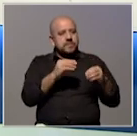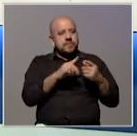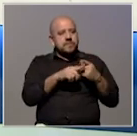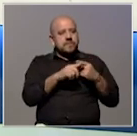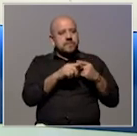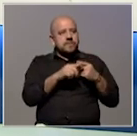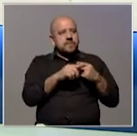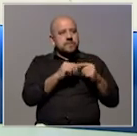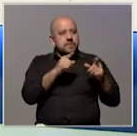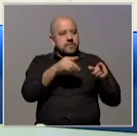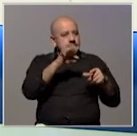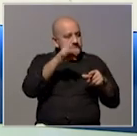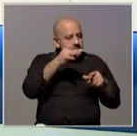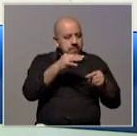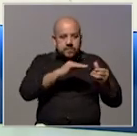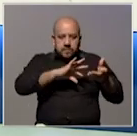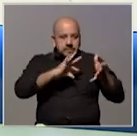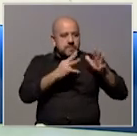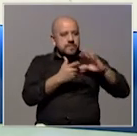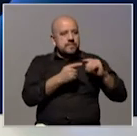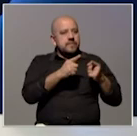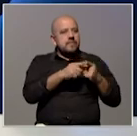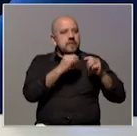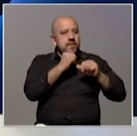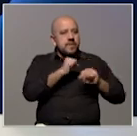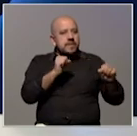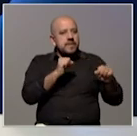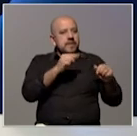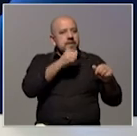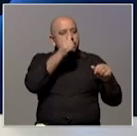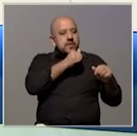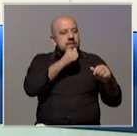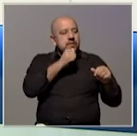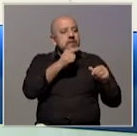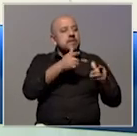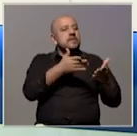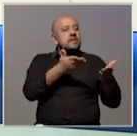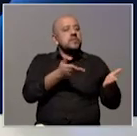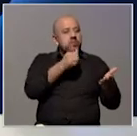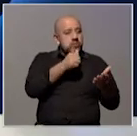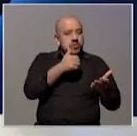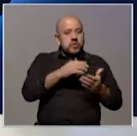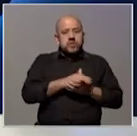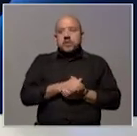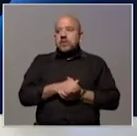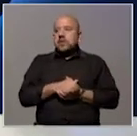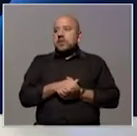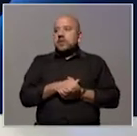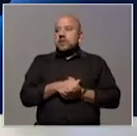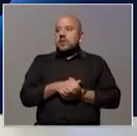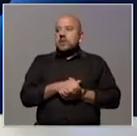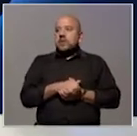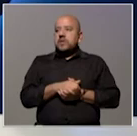es la única manera de seguir esa ruta marcada por la intendencia de atender esas situaciones no esa es una